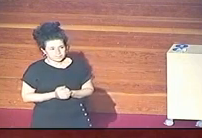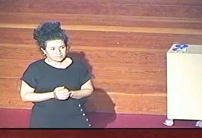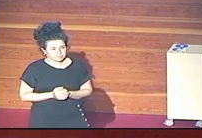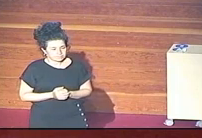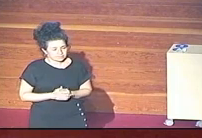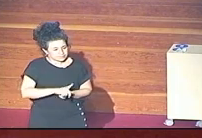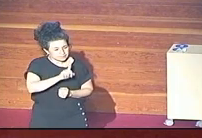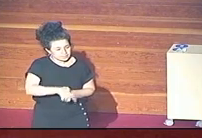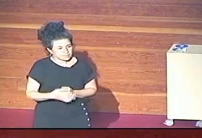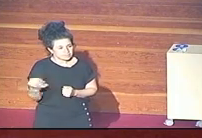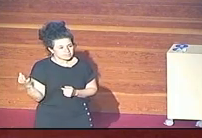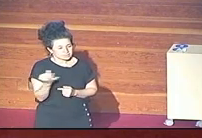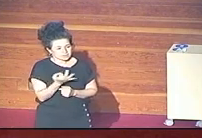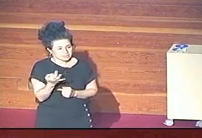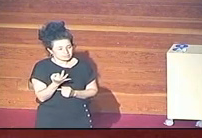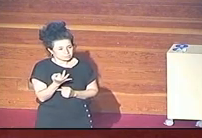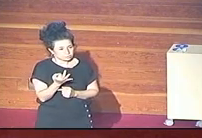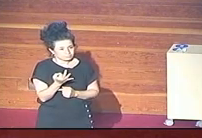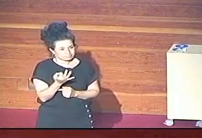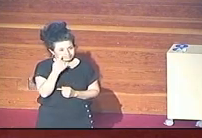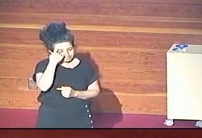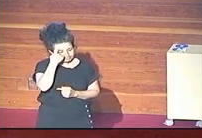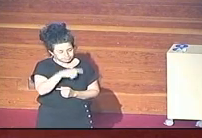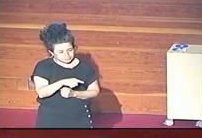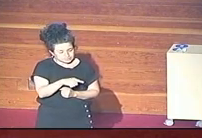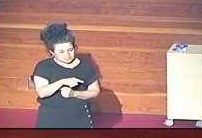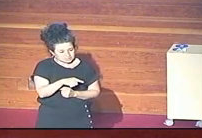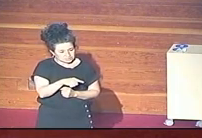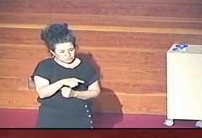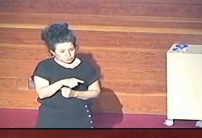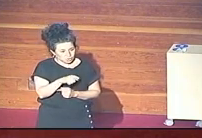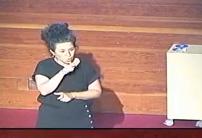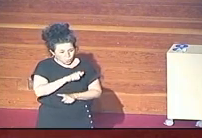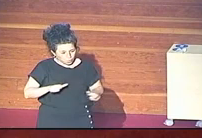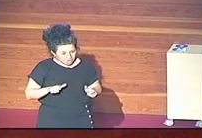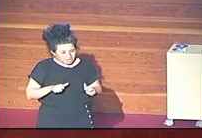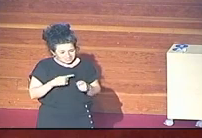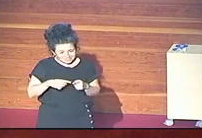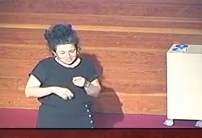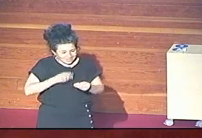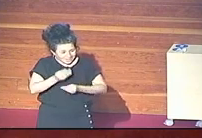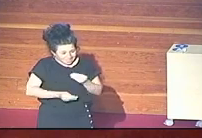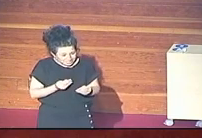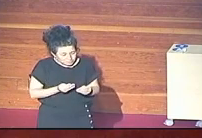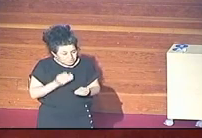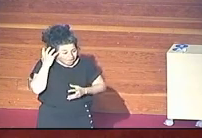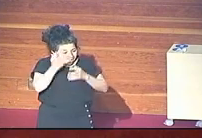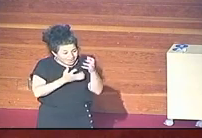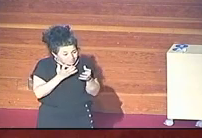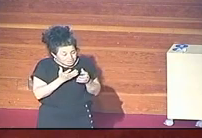también hay que tener en cuenta los impactos de las actividades humanas y de los seres humanos en esas especies y